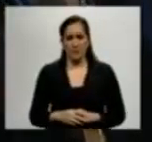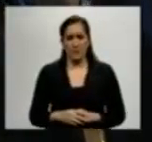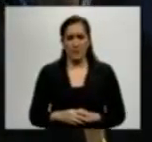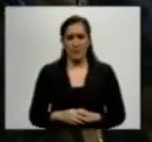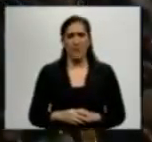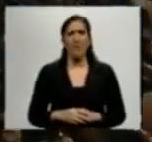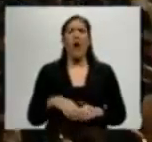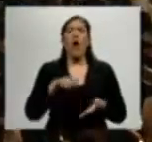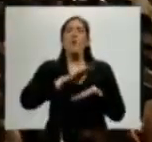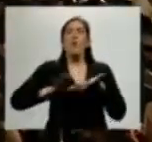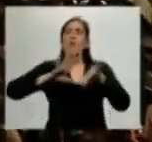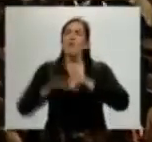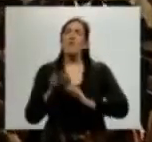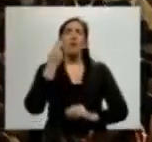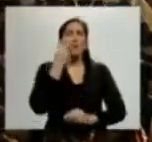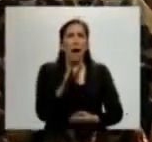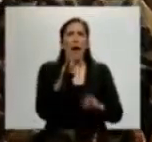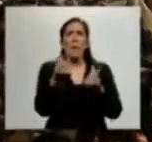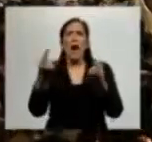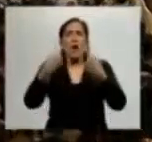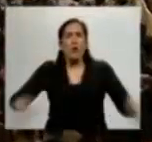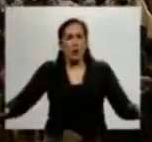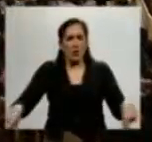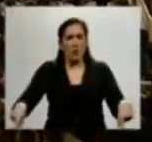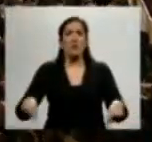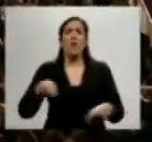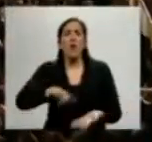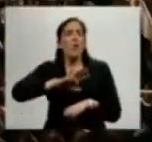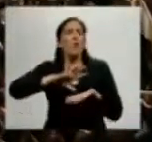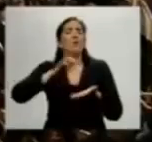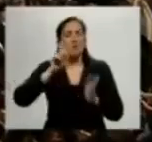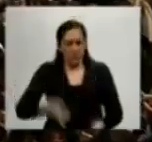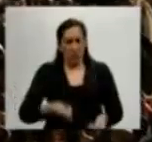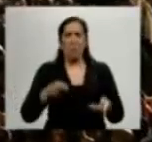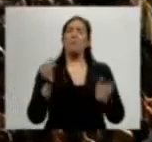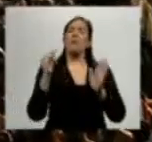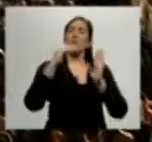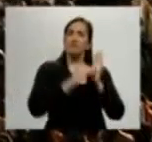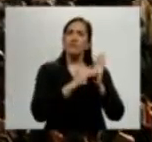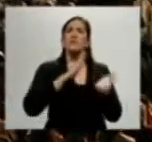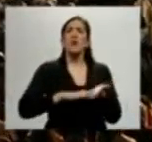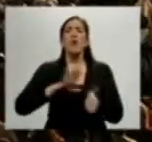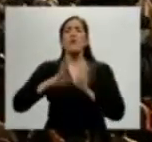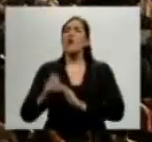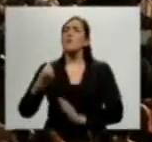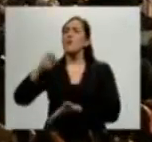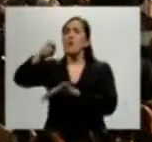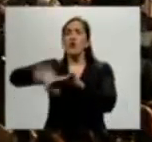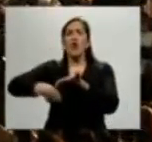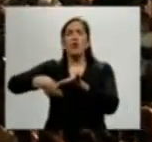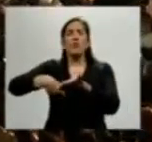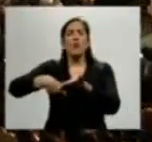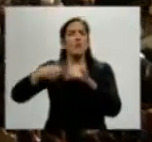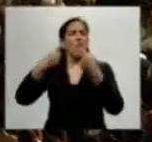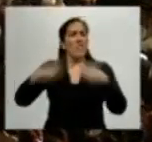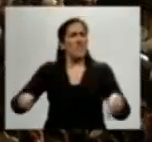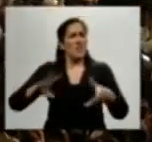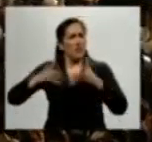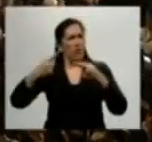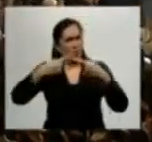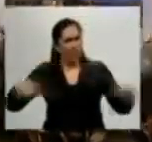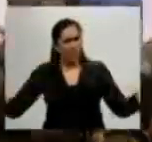de nuevos valores. Nuevas formas de contratación, que también es muy importante. El nuevo código regula